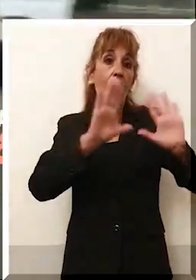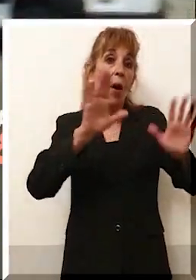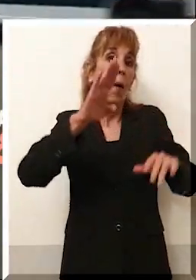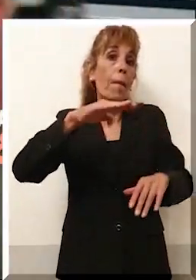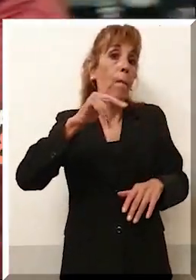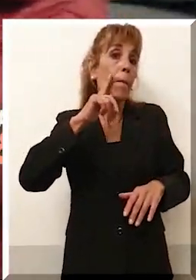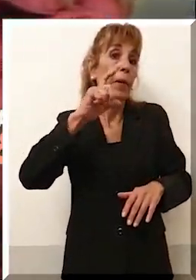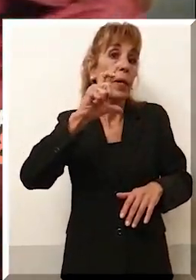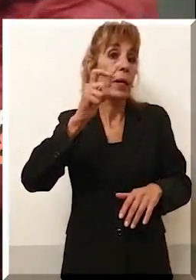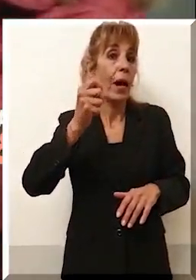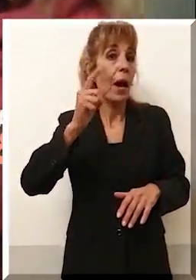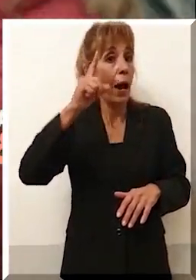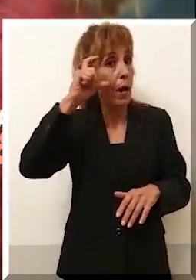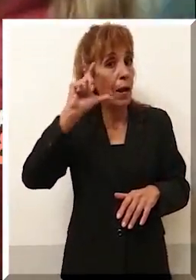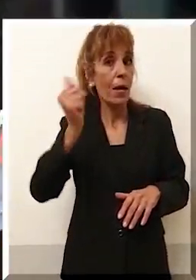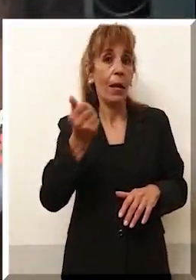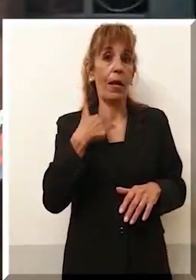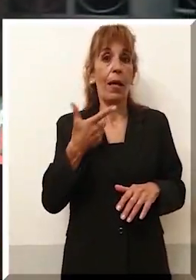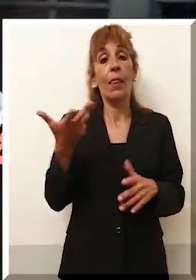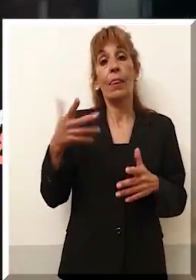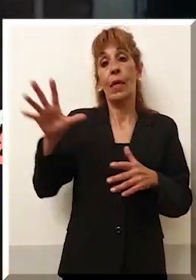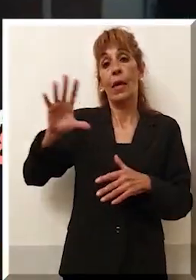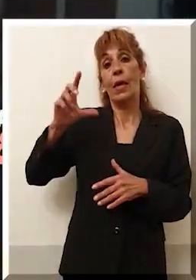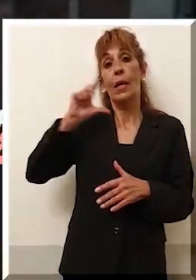Micaela, el campito, te traemos a Ciro.